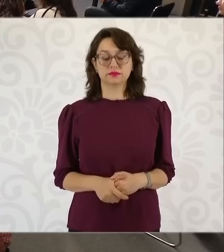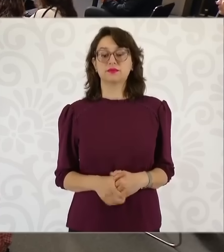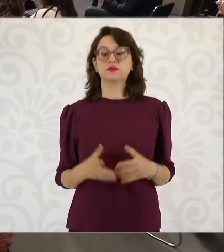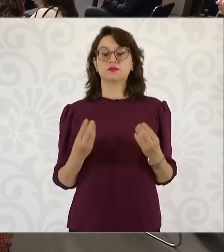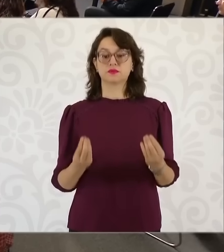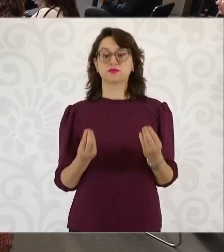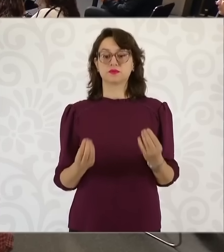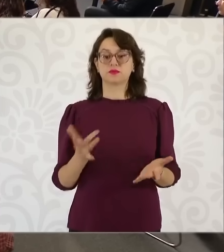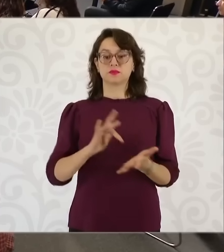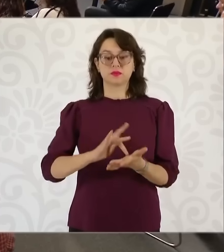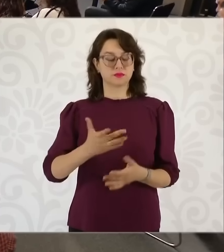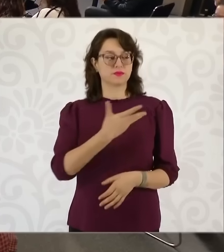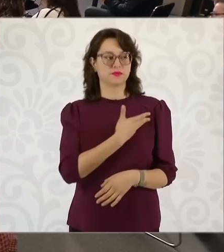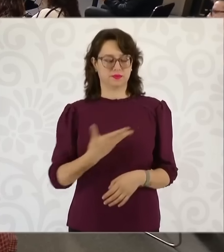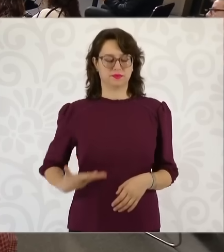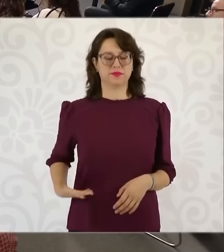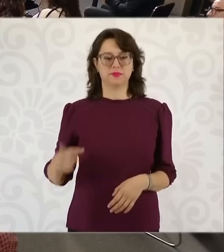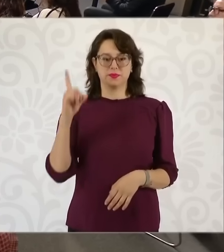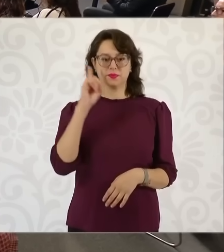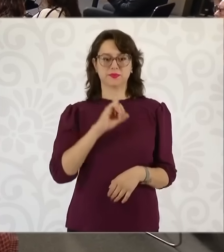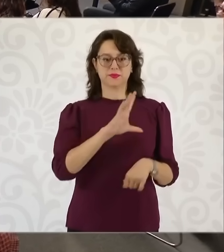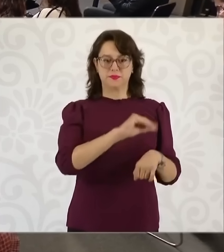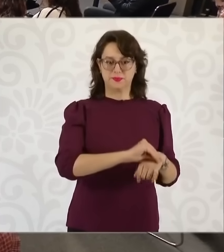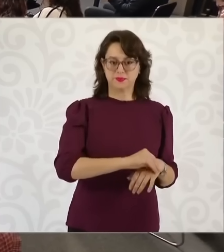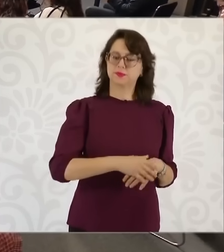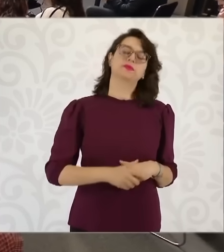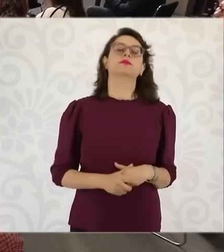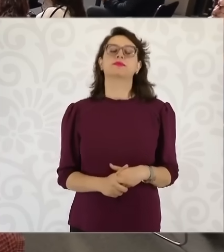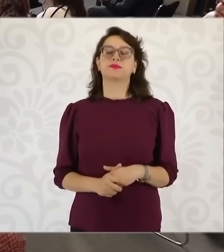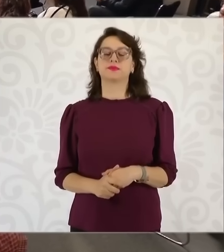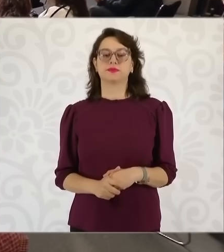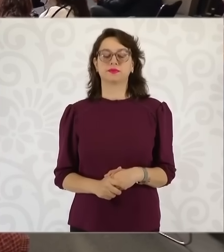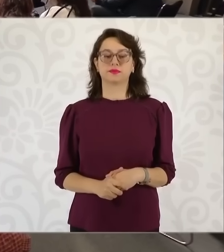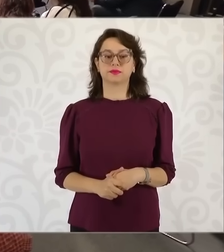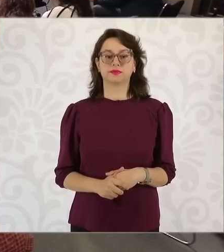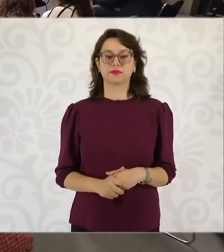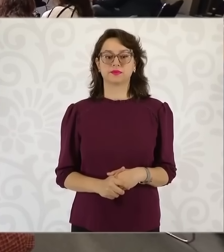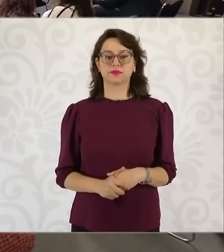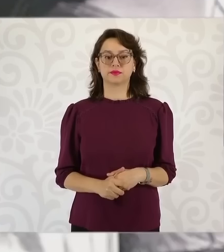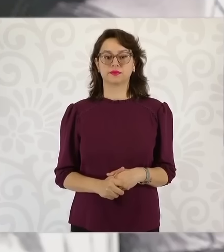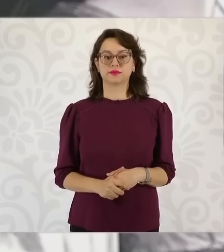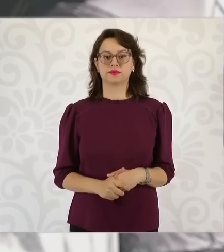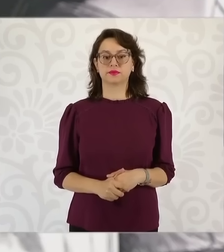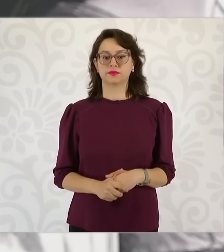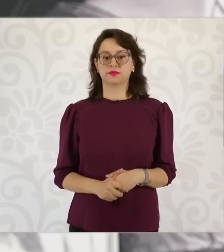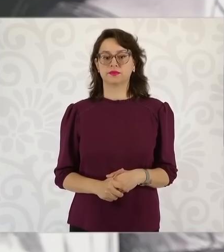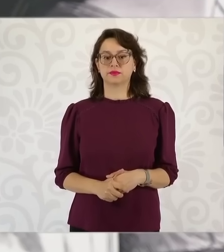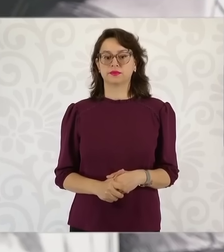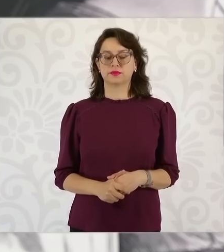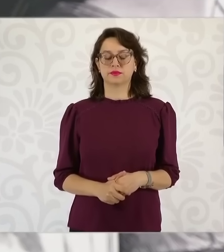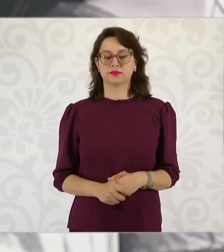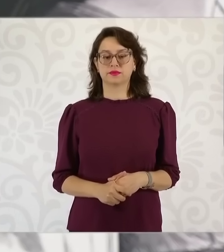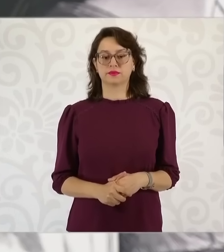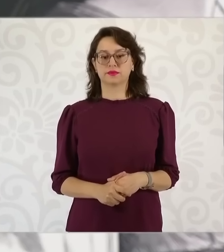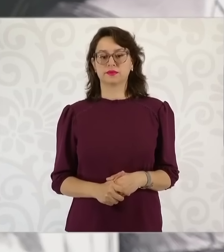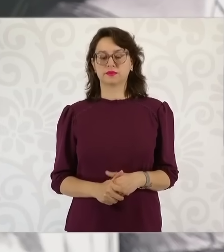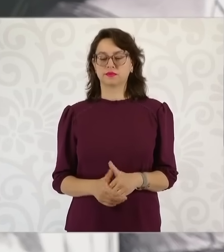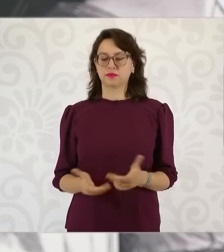Muchas gracias, Presidenta. Sí, con todo gusto. Uno de los elementos importantes cuando hay